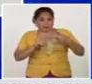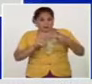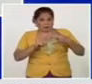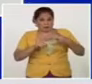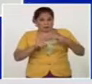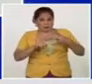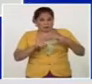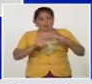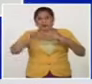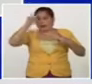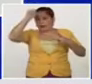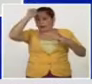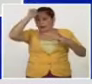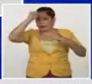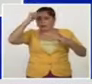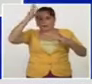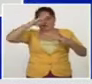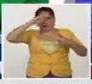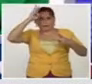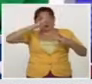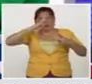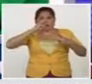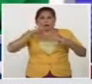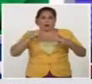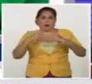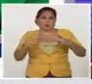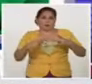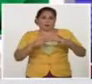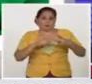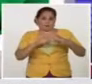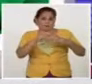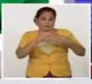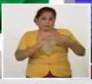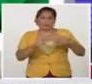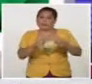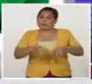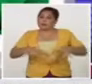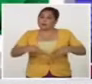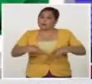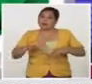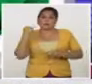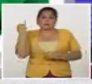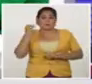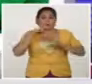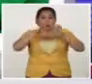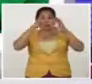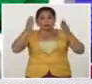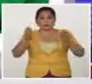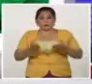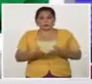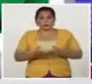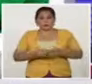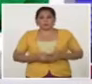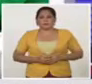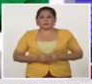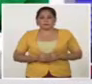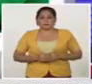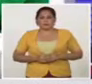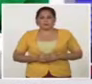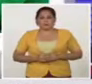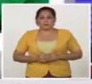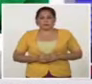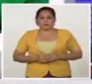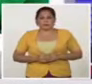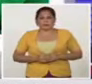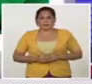la India, México y el Reino Unido. Esta es la situación de la COVID,